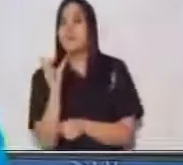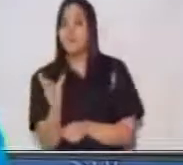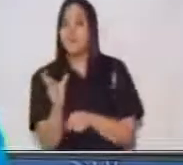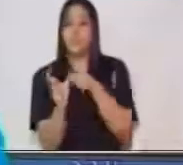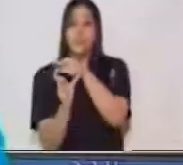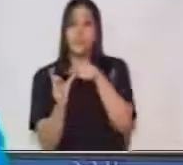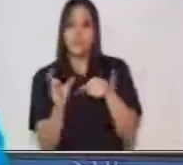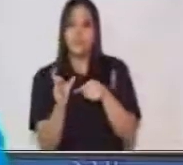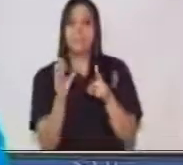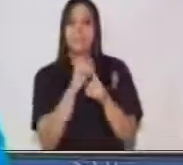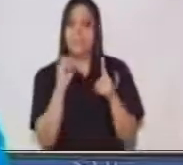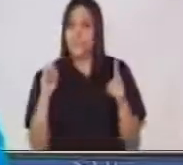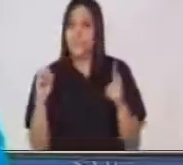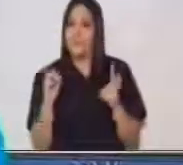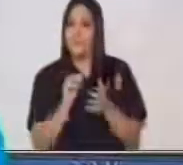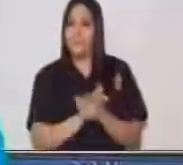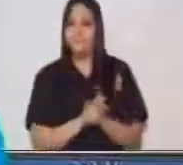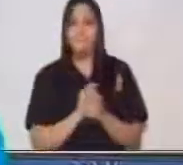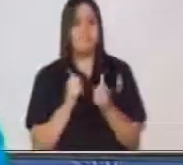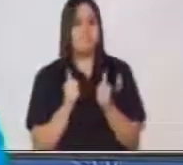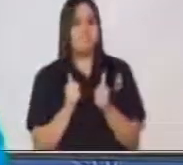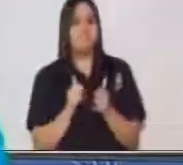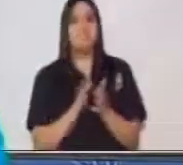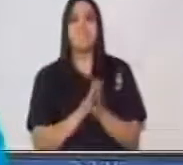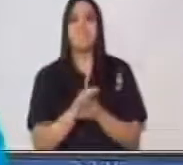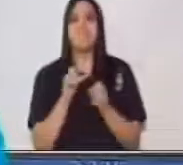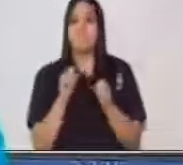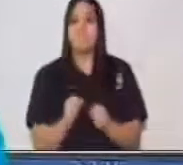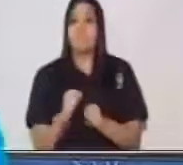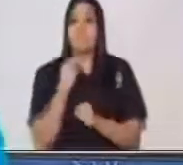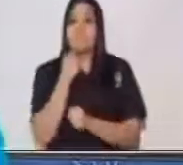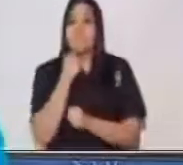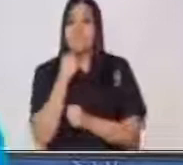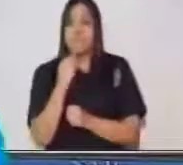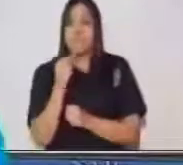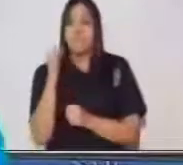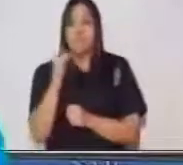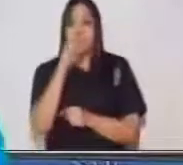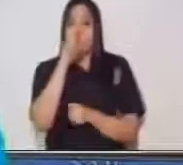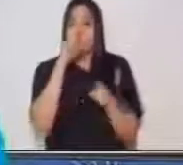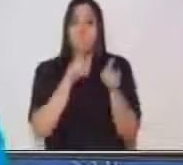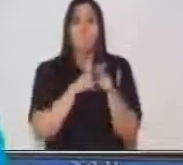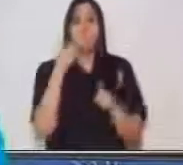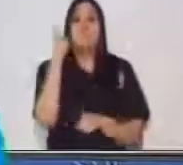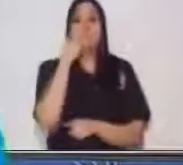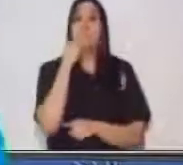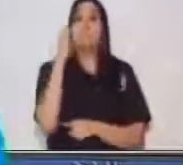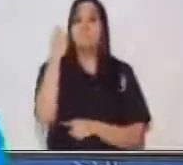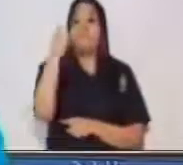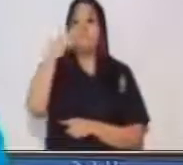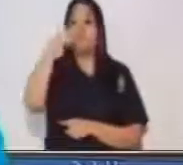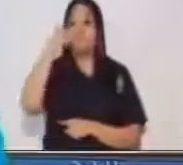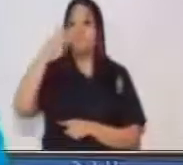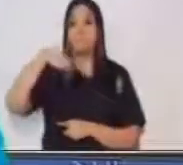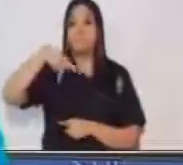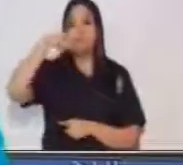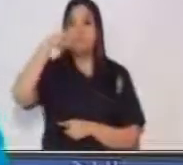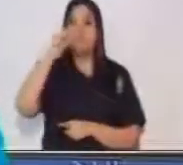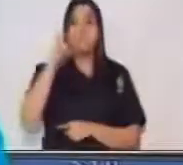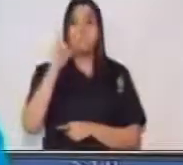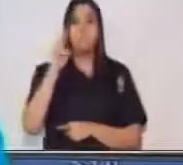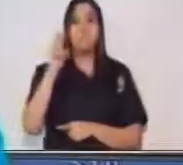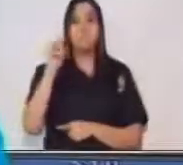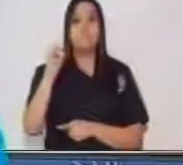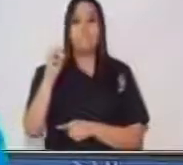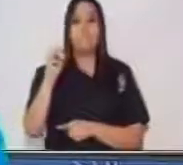esta oración. Muy bien, y podemos decir que es un sustantivo común, porque no estamos diciendo el nombre